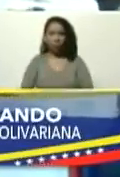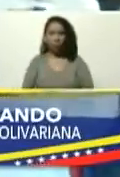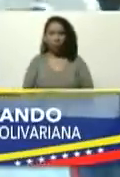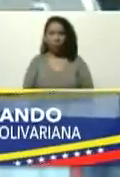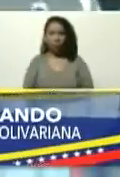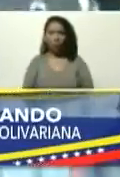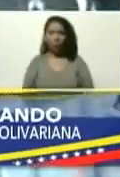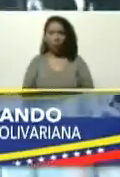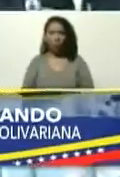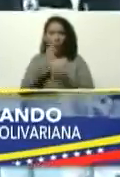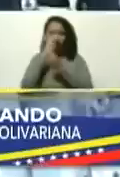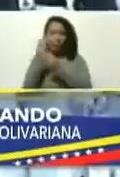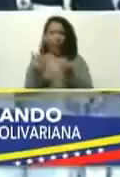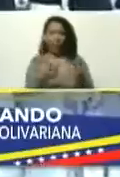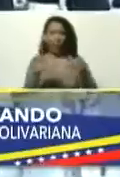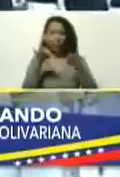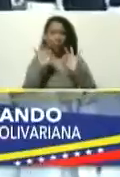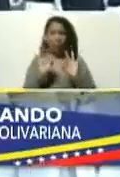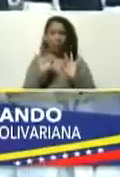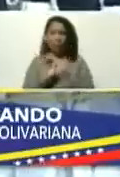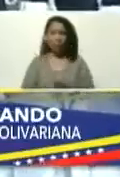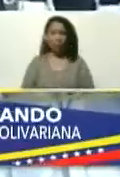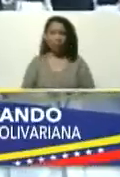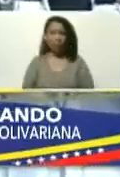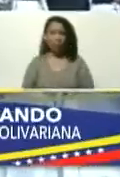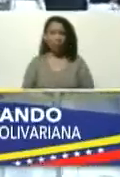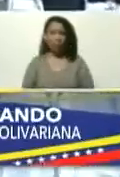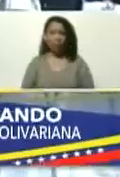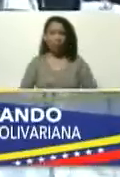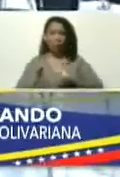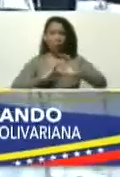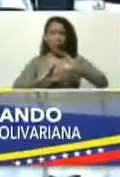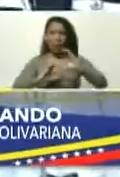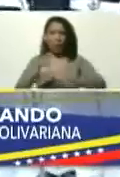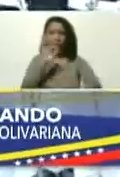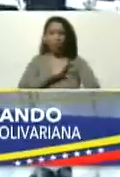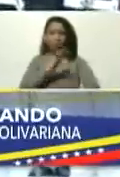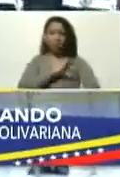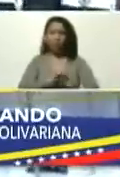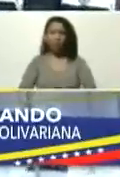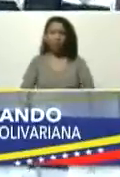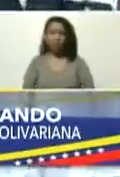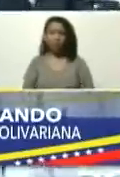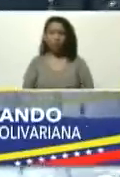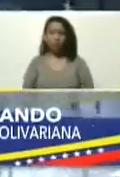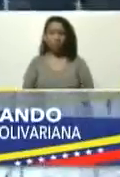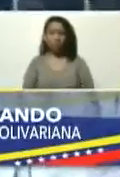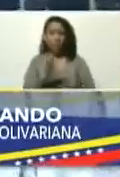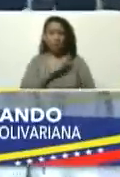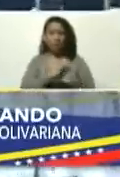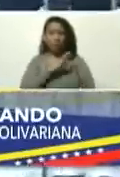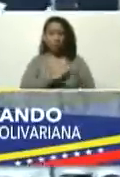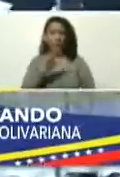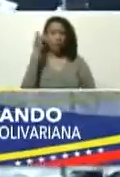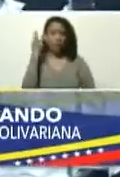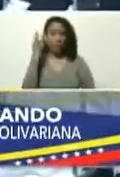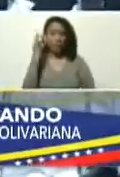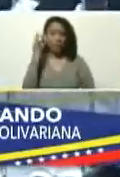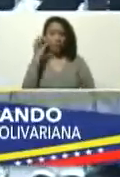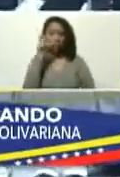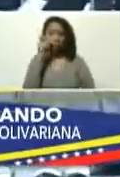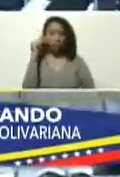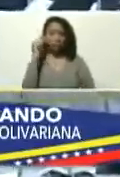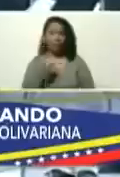queridos invitados especiales, medios de comunicación social, señoras y